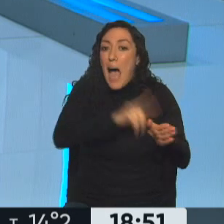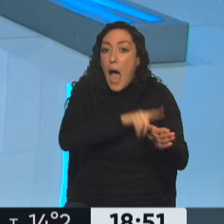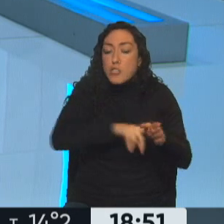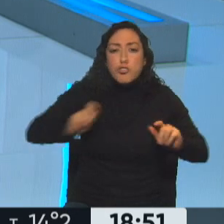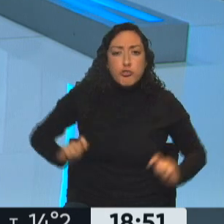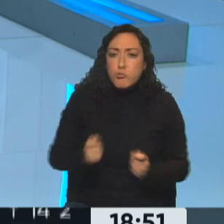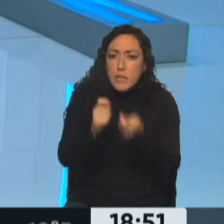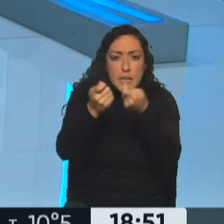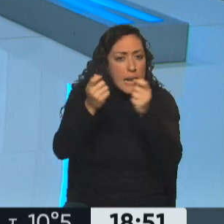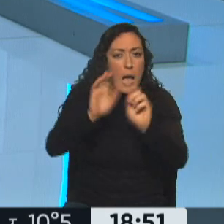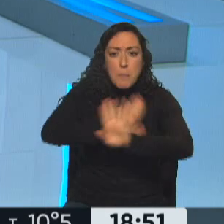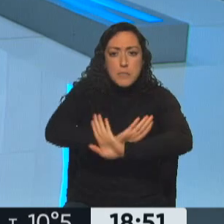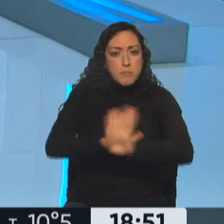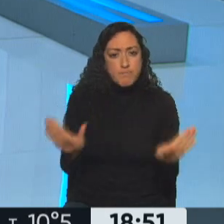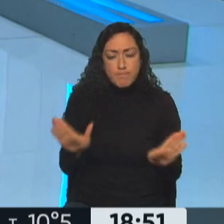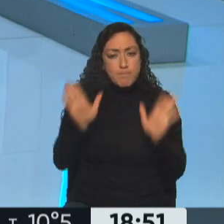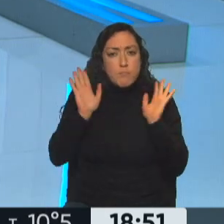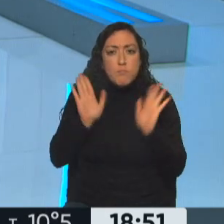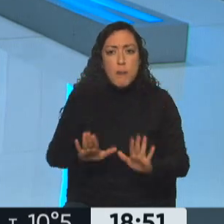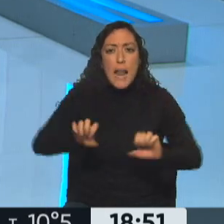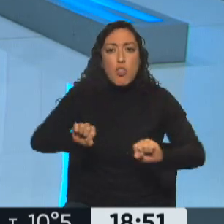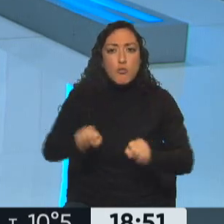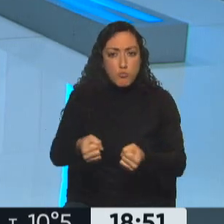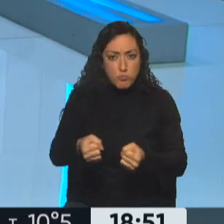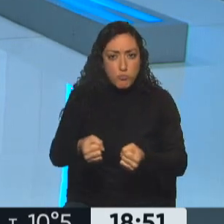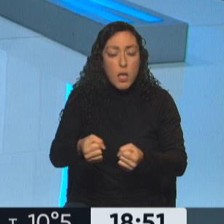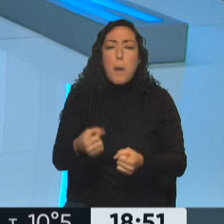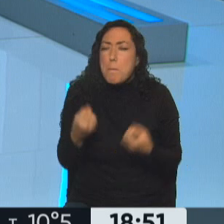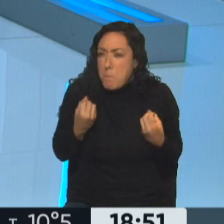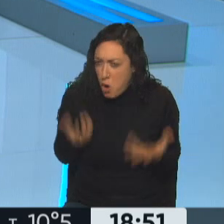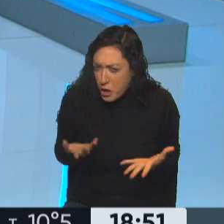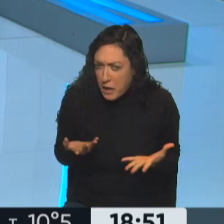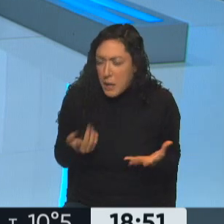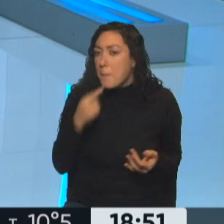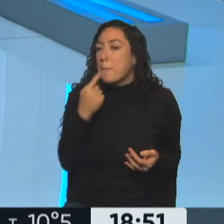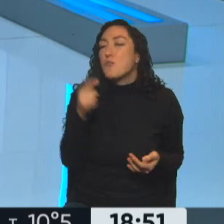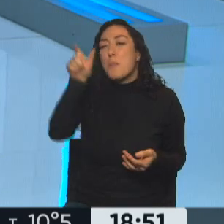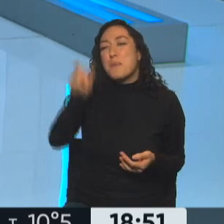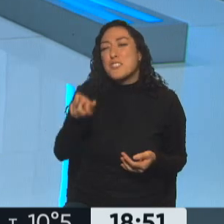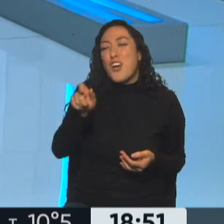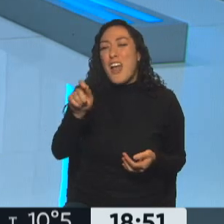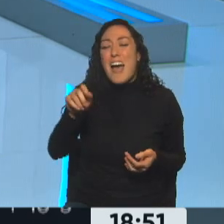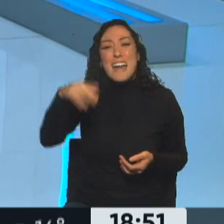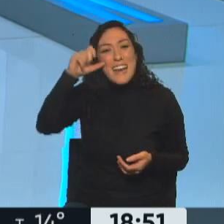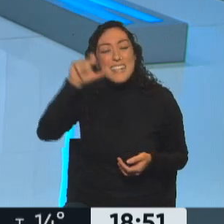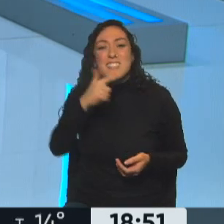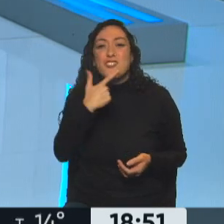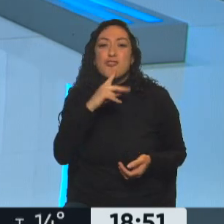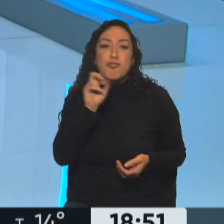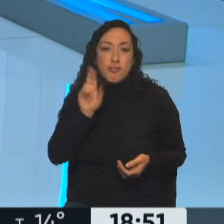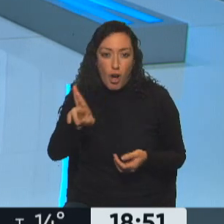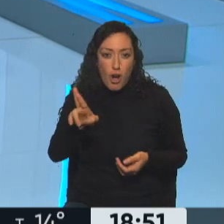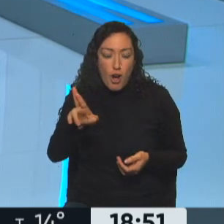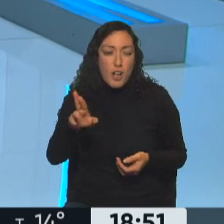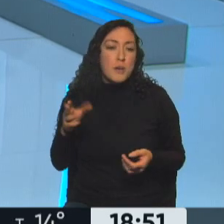estaban previstos en ese concurso. ¿Por qué ocurre esto? Se lo vamos a preguntar a Néstor Espósito, que está en línea. Néstor. ¿Qué